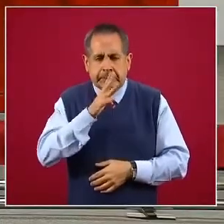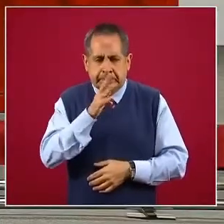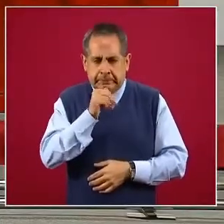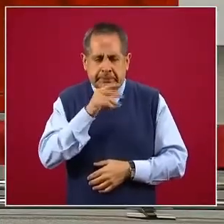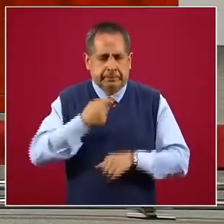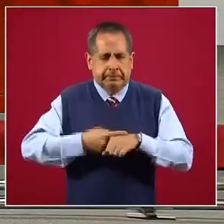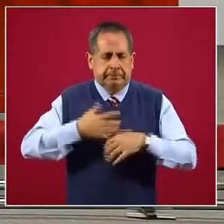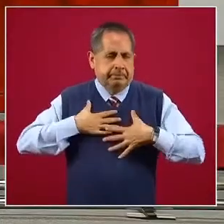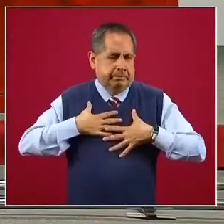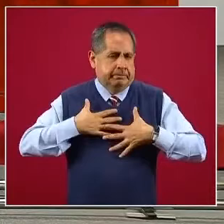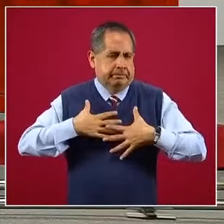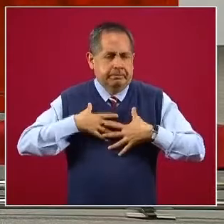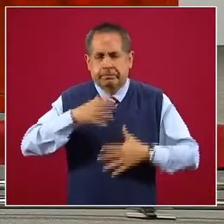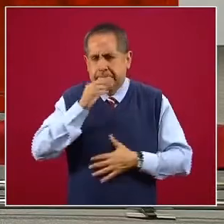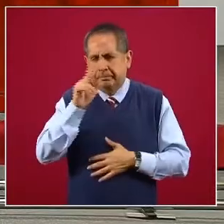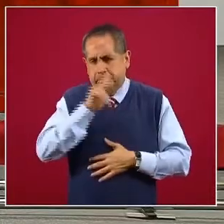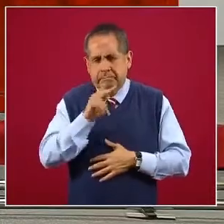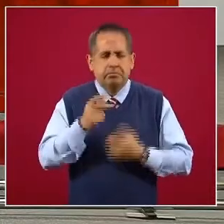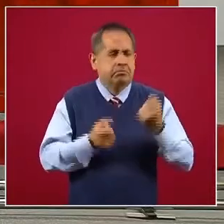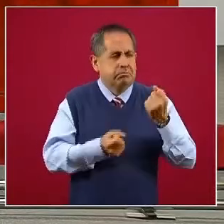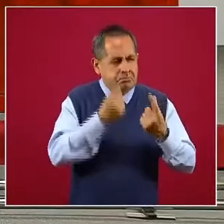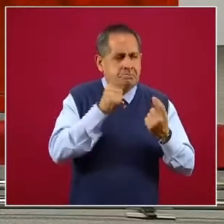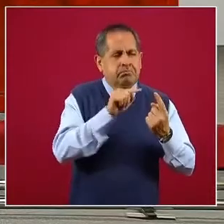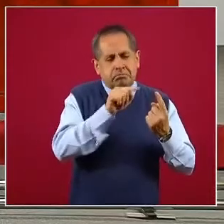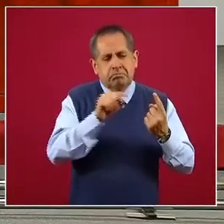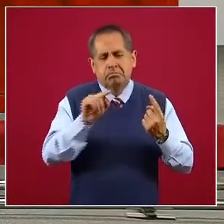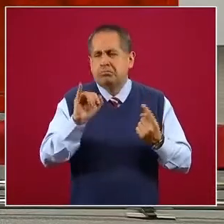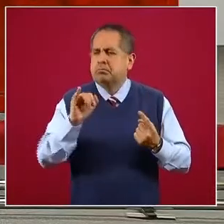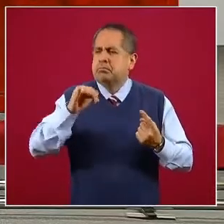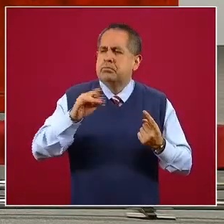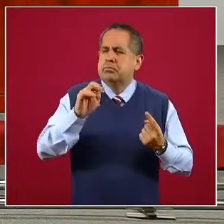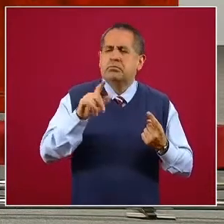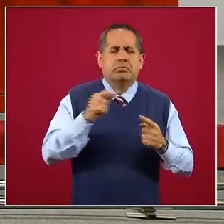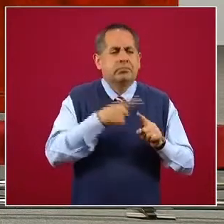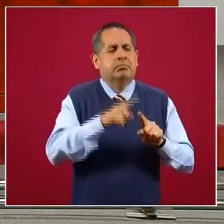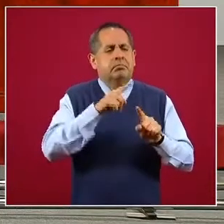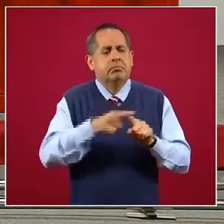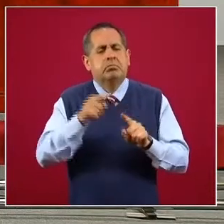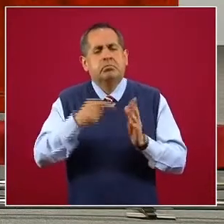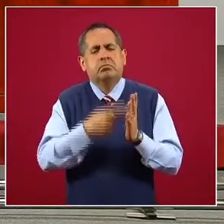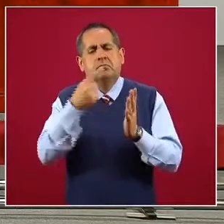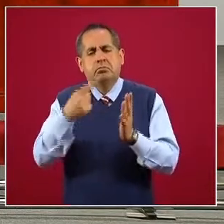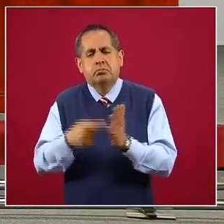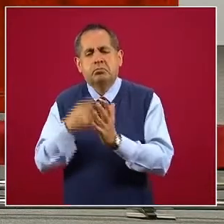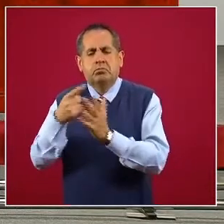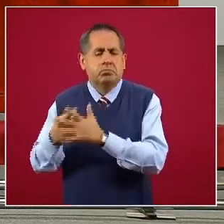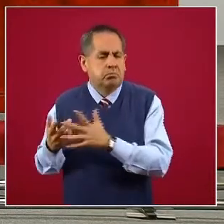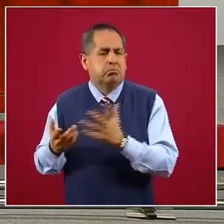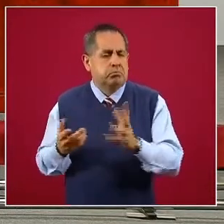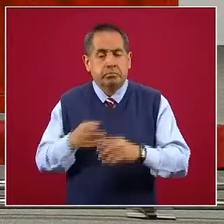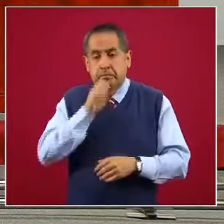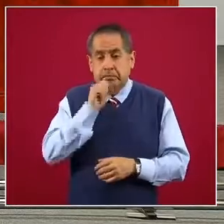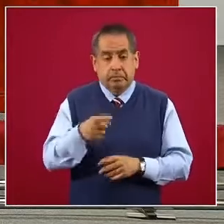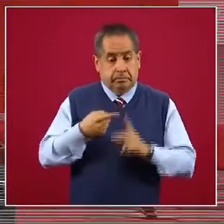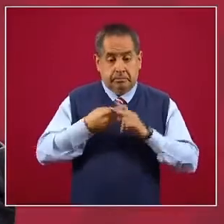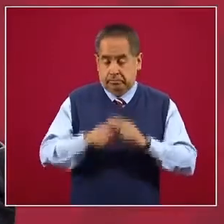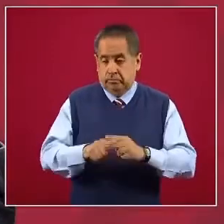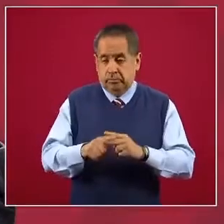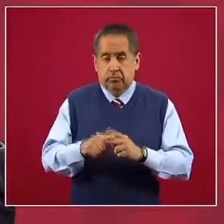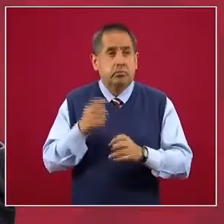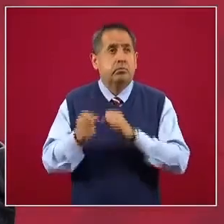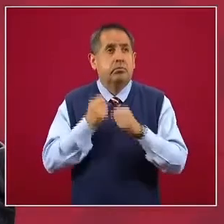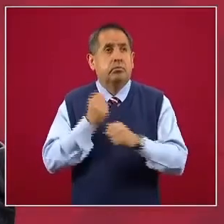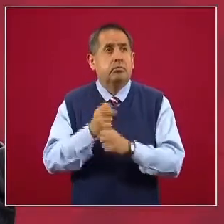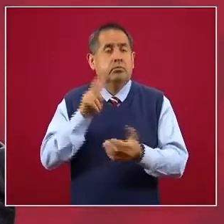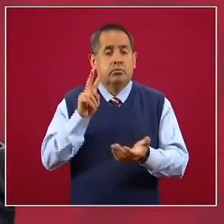siglo XX existieron otras pandemias de influenza. También al inicio del siglo XXI, concretamente